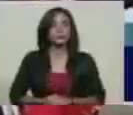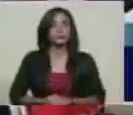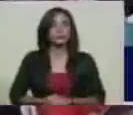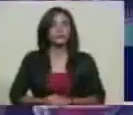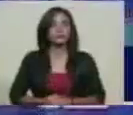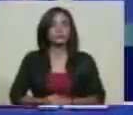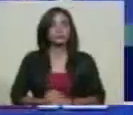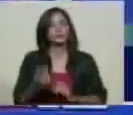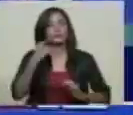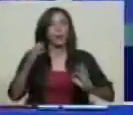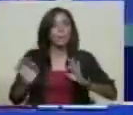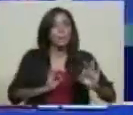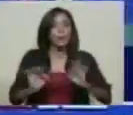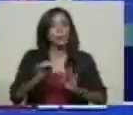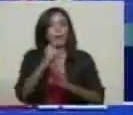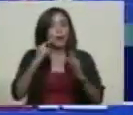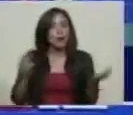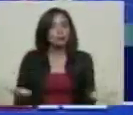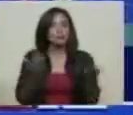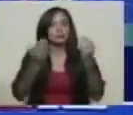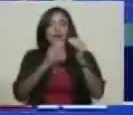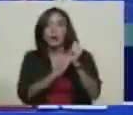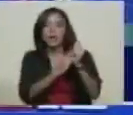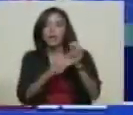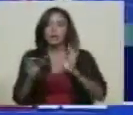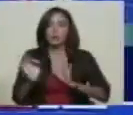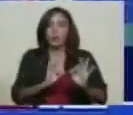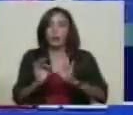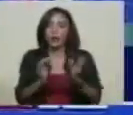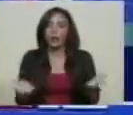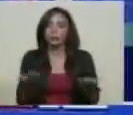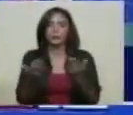Es preparar líderes para la batalla del país,